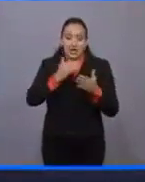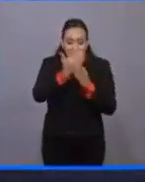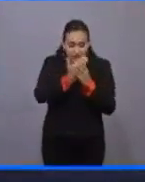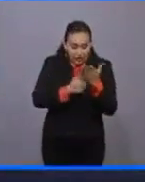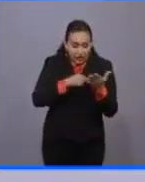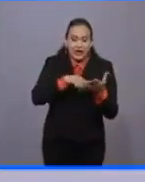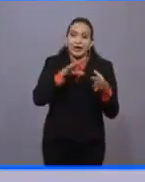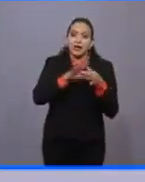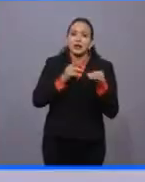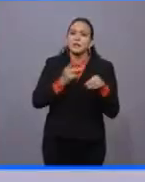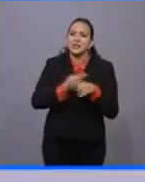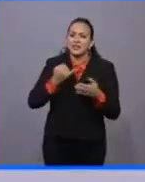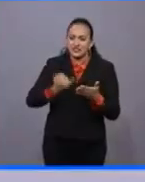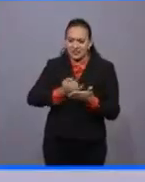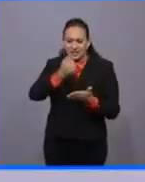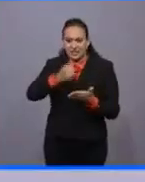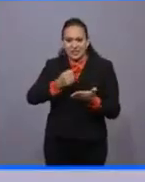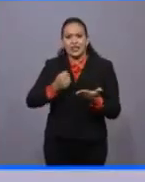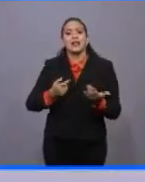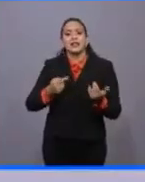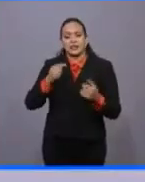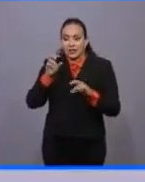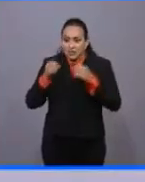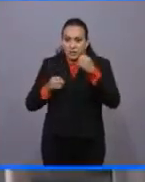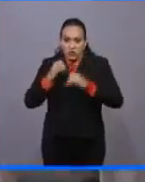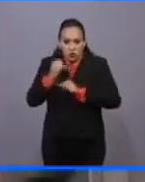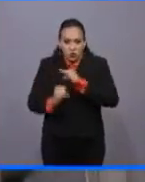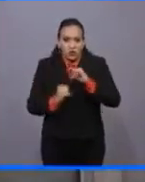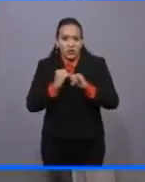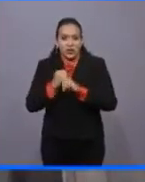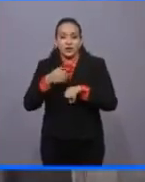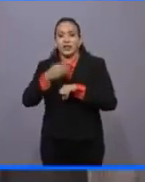sobre recepción de sentencias de tribunales internacionales